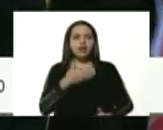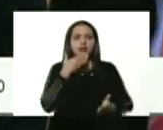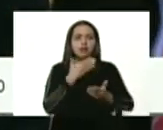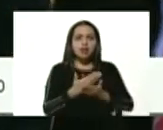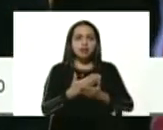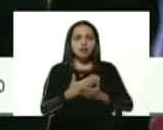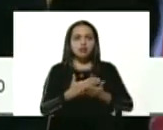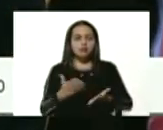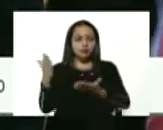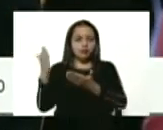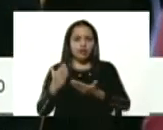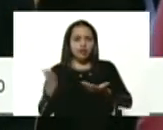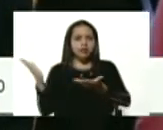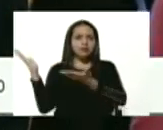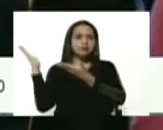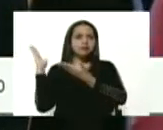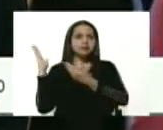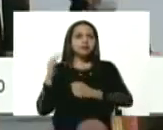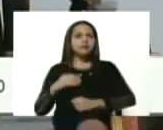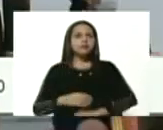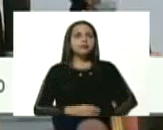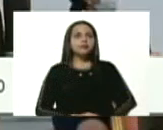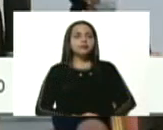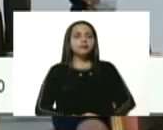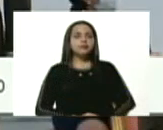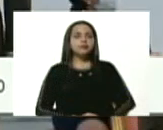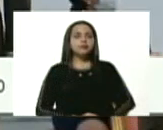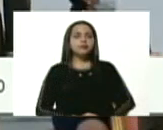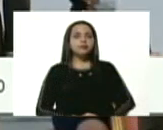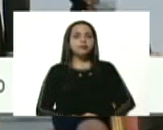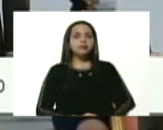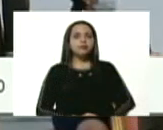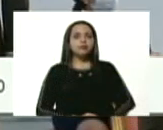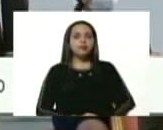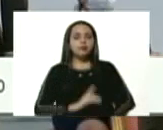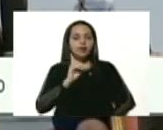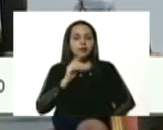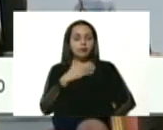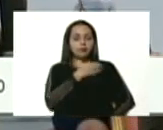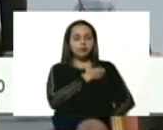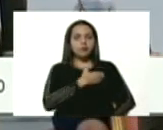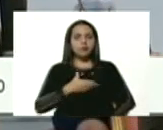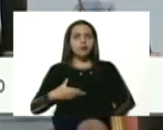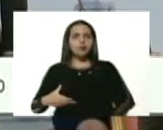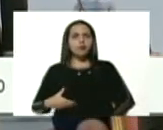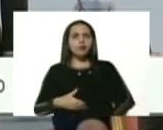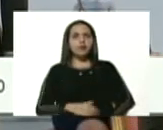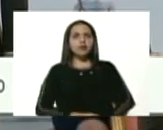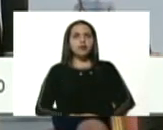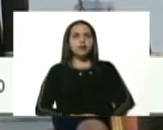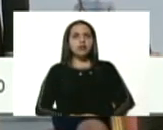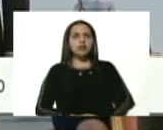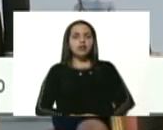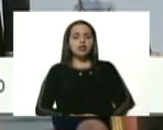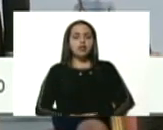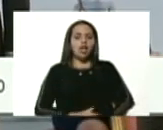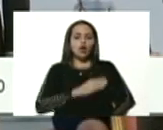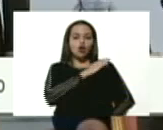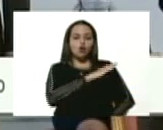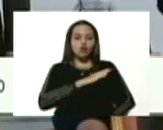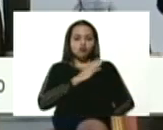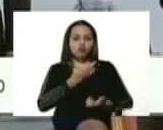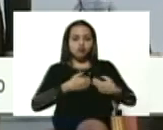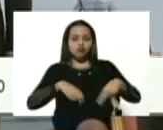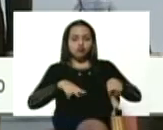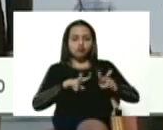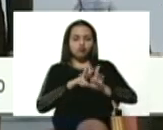estar presente. El presidente del Consejo Moral Republicano, del